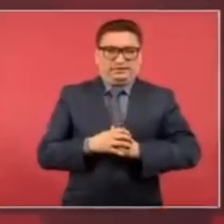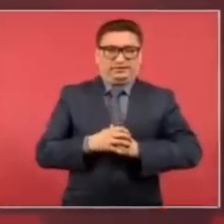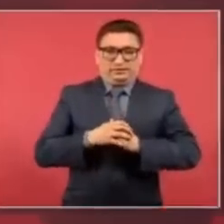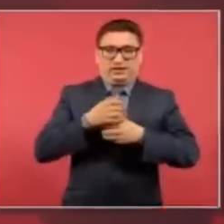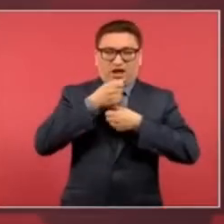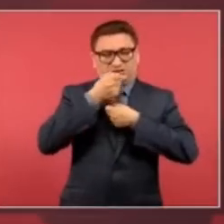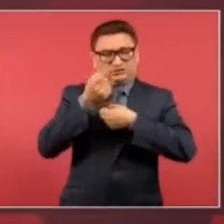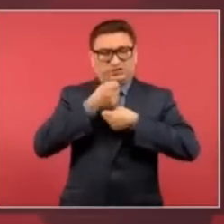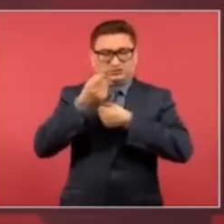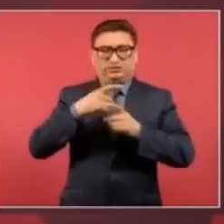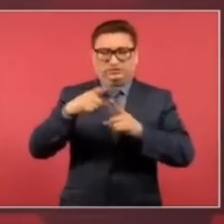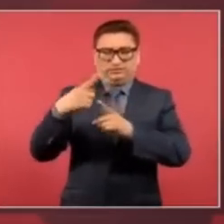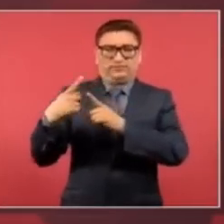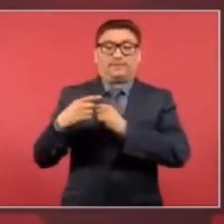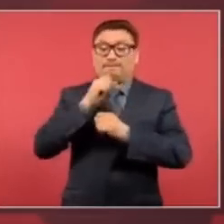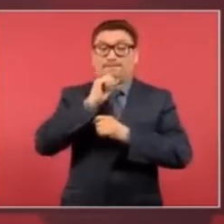cañeras, pero también